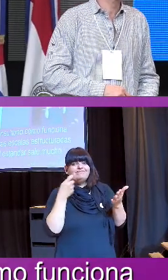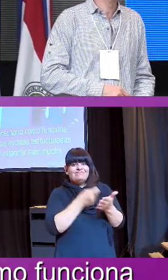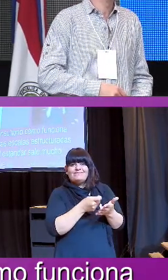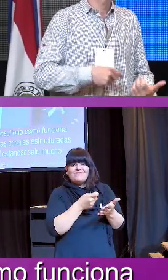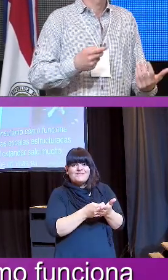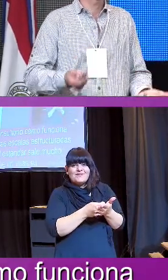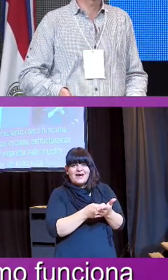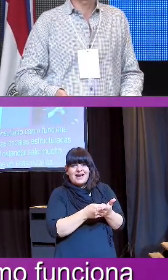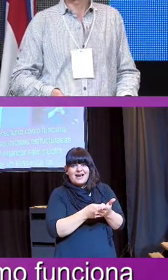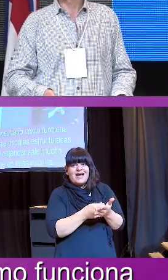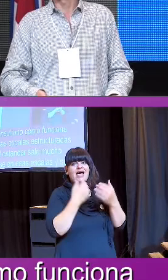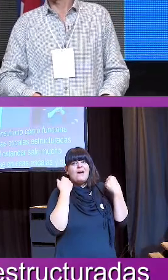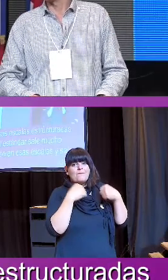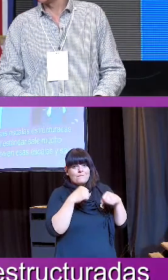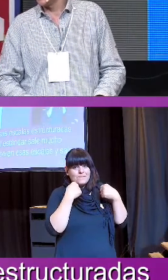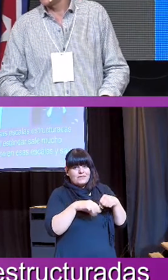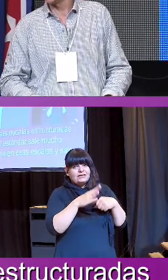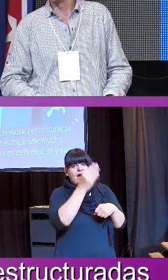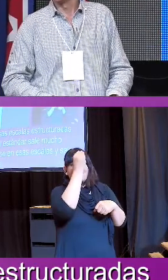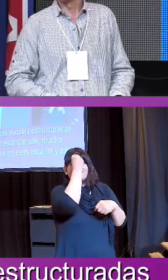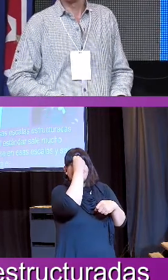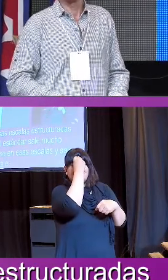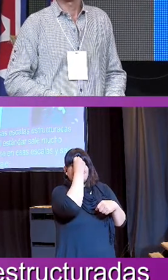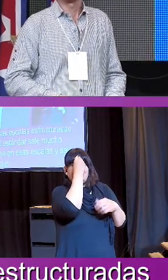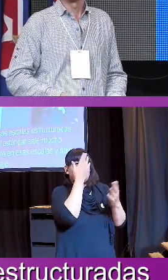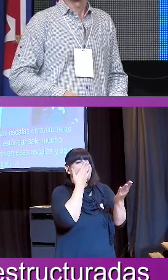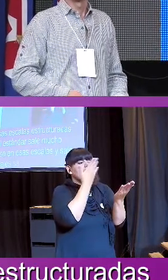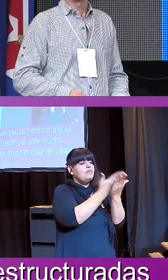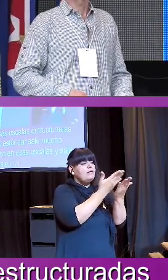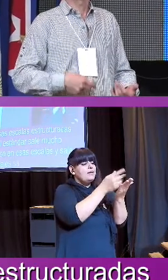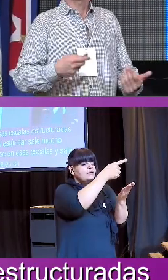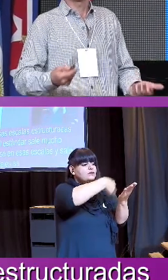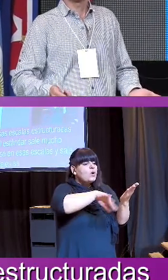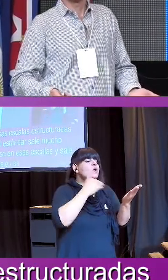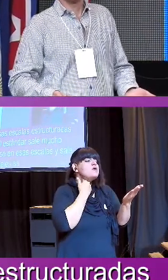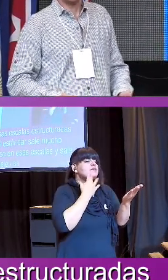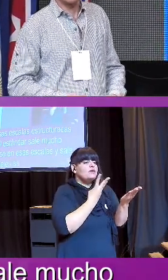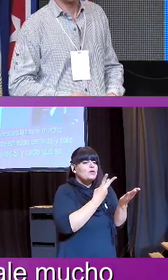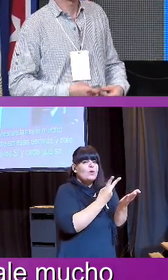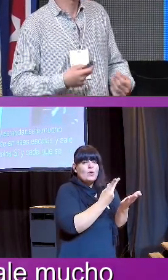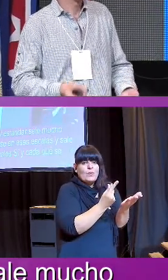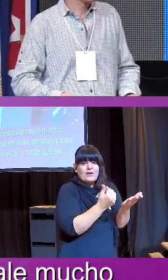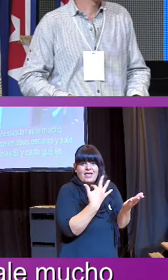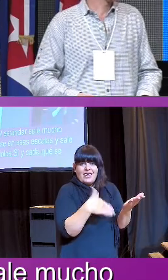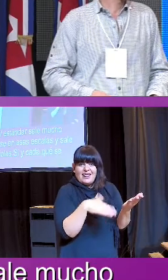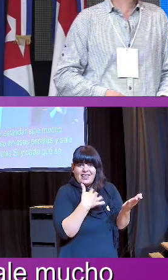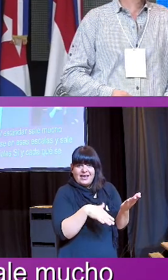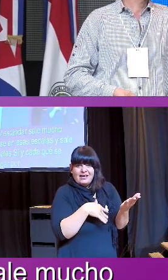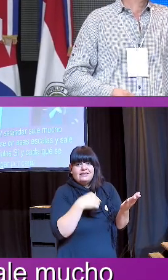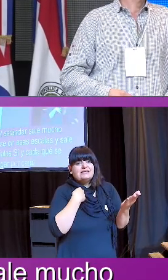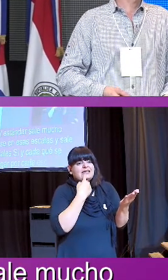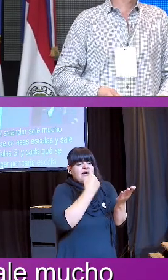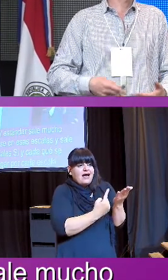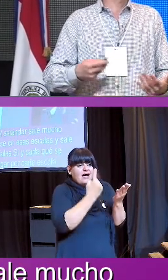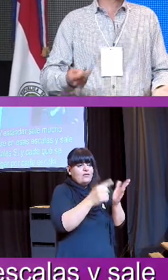esas escalas y sale mucho dinero comprar los materiales, ¿sí? Y cada vez que se toma una en investigación hay que pagar por cada